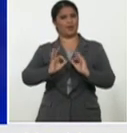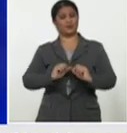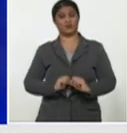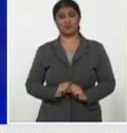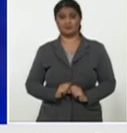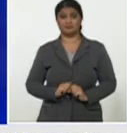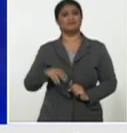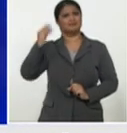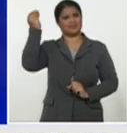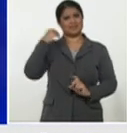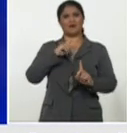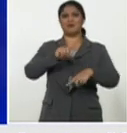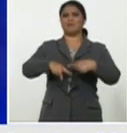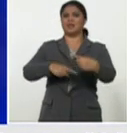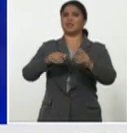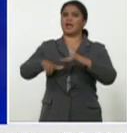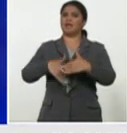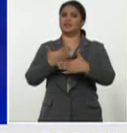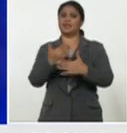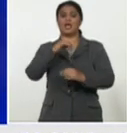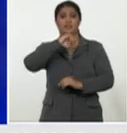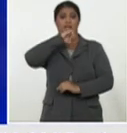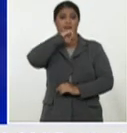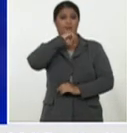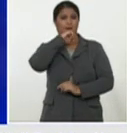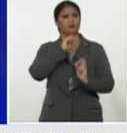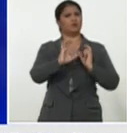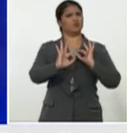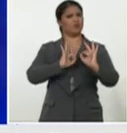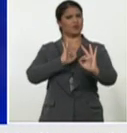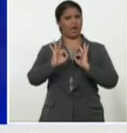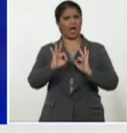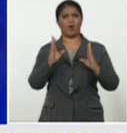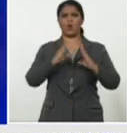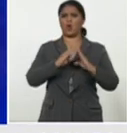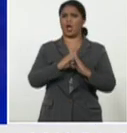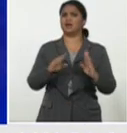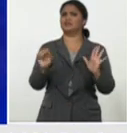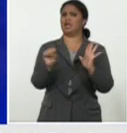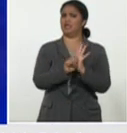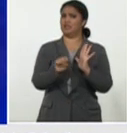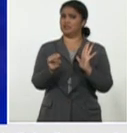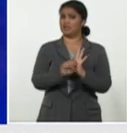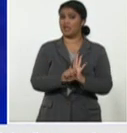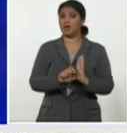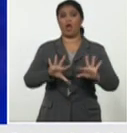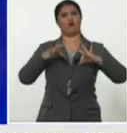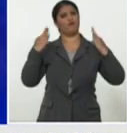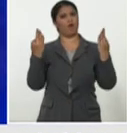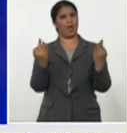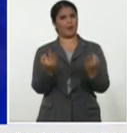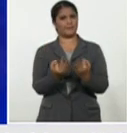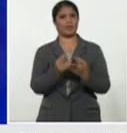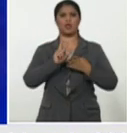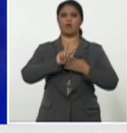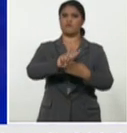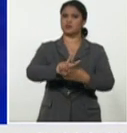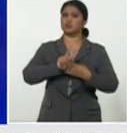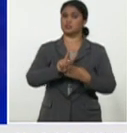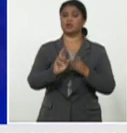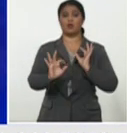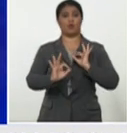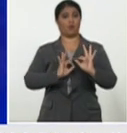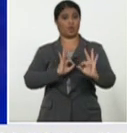descuidar las medidas higiénico-sanitarias. Es un día de reunión familiar, por tanto siempre usted insiste en que estos días los celebremos con el